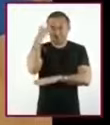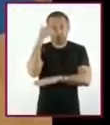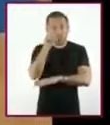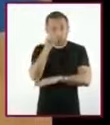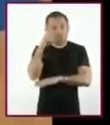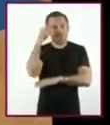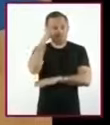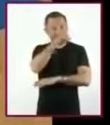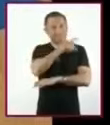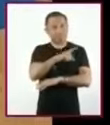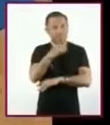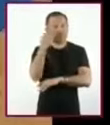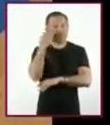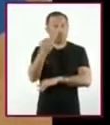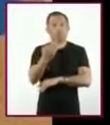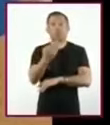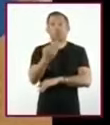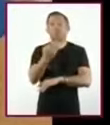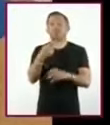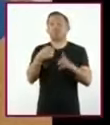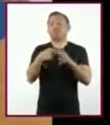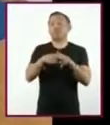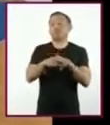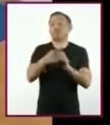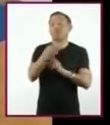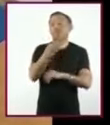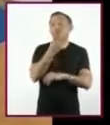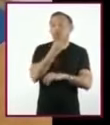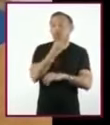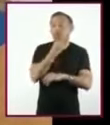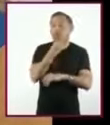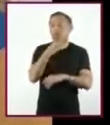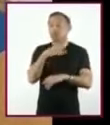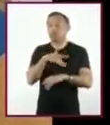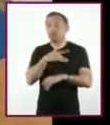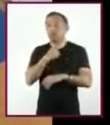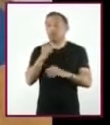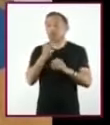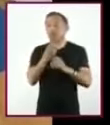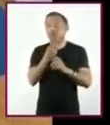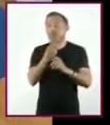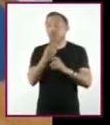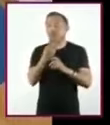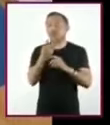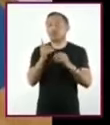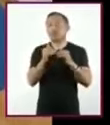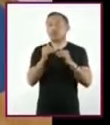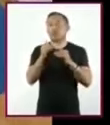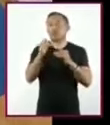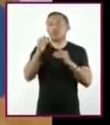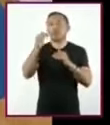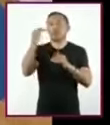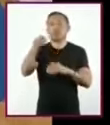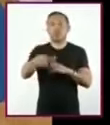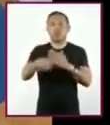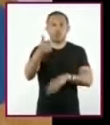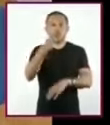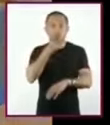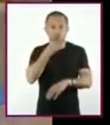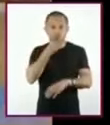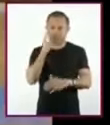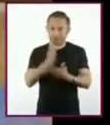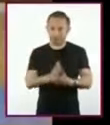con 3 minutos y ve subiendo el tiempo hasta 11 minutos. Finalmente, como